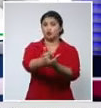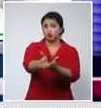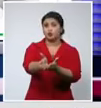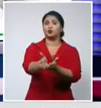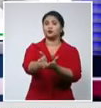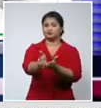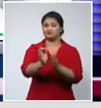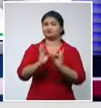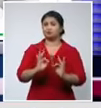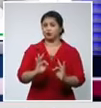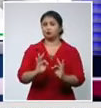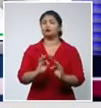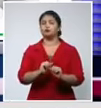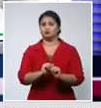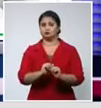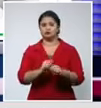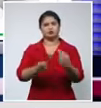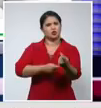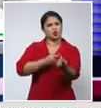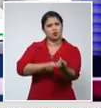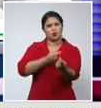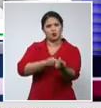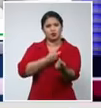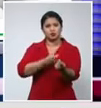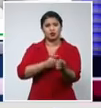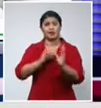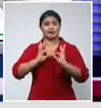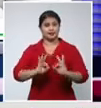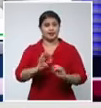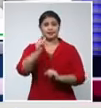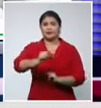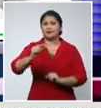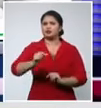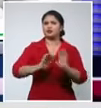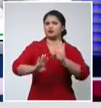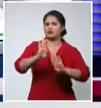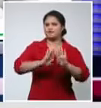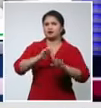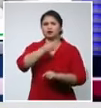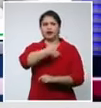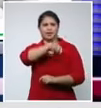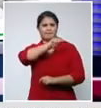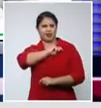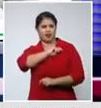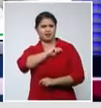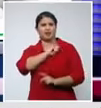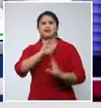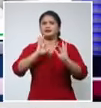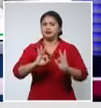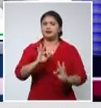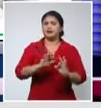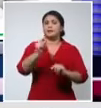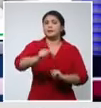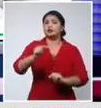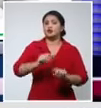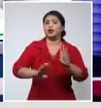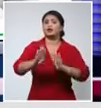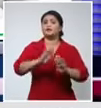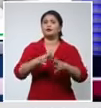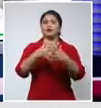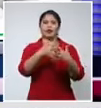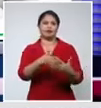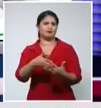patria, y no han faltado anexionistas y sanjoneros que en busca de fama, fortuna o